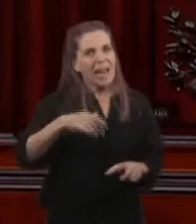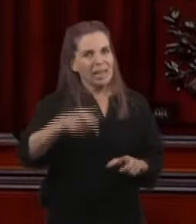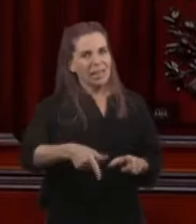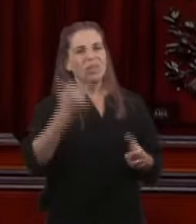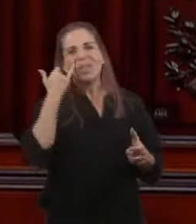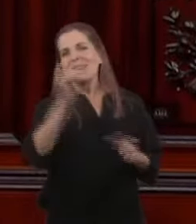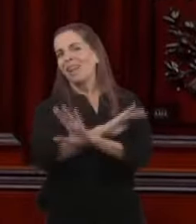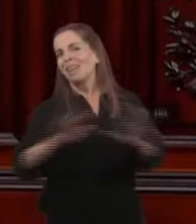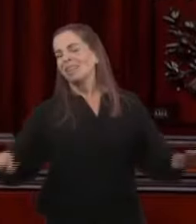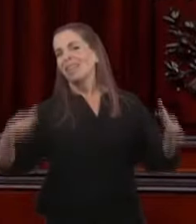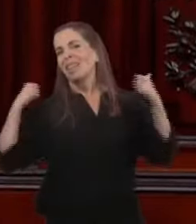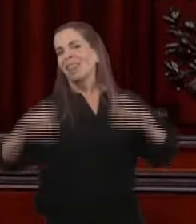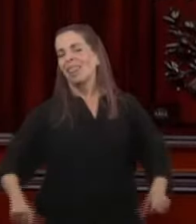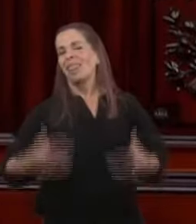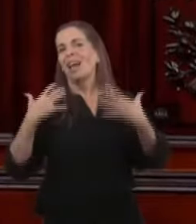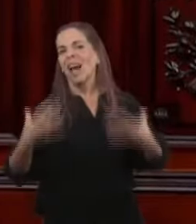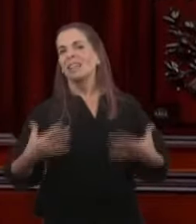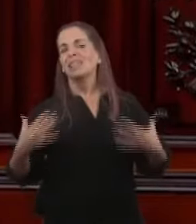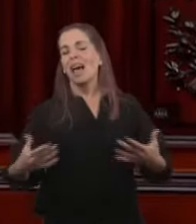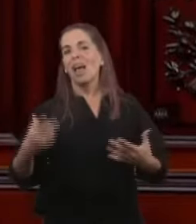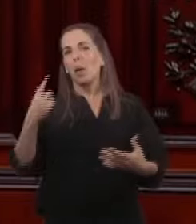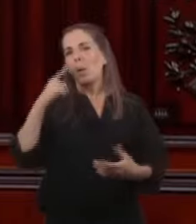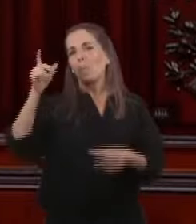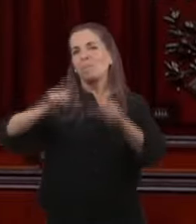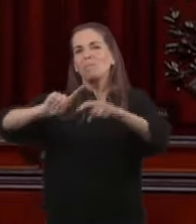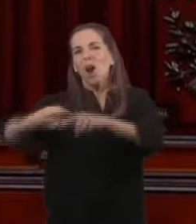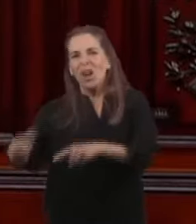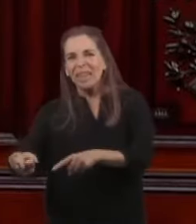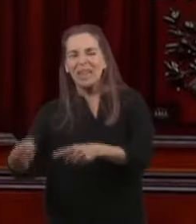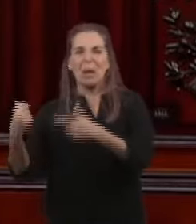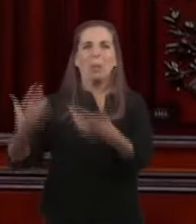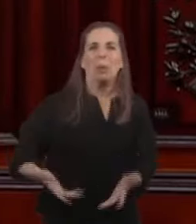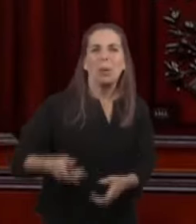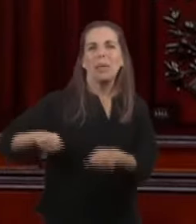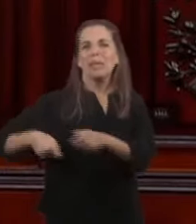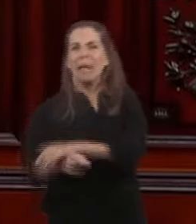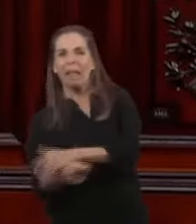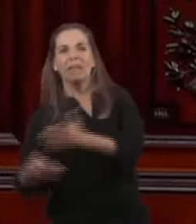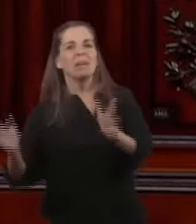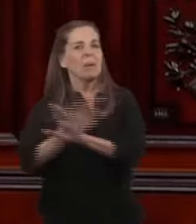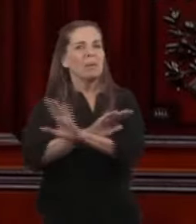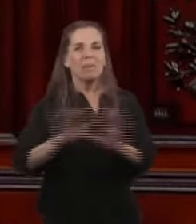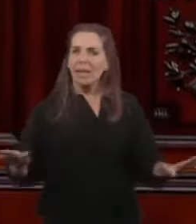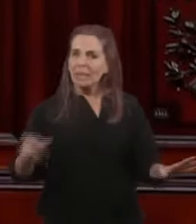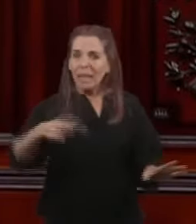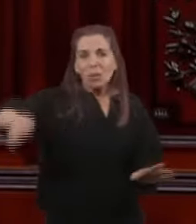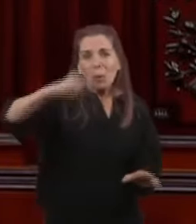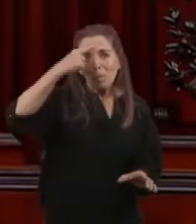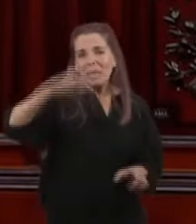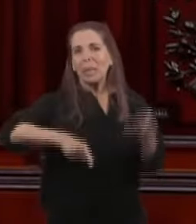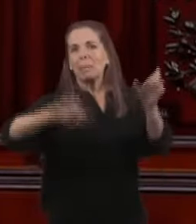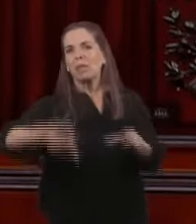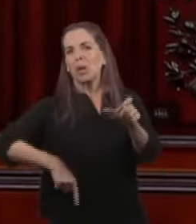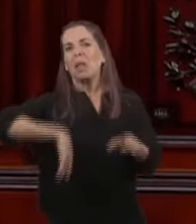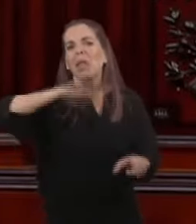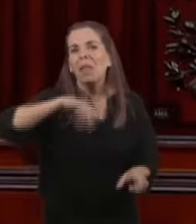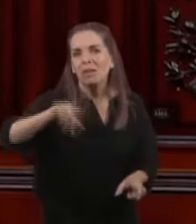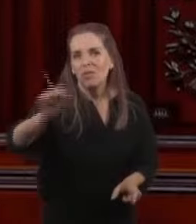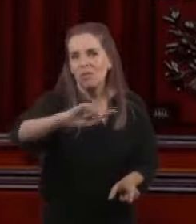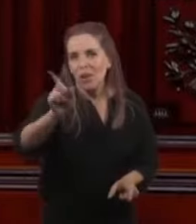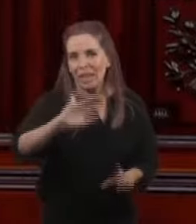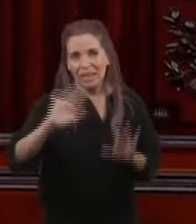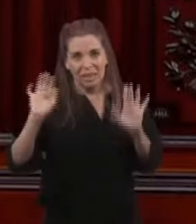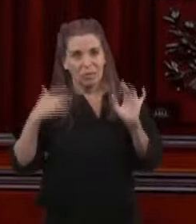la de los políticos estamos viviendo un momento bisagra de nuestra historia no lo subestimen de hecho cuando